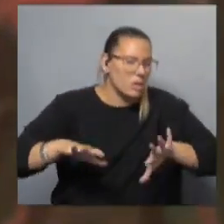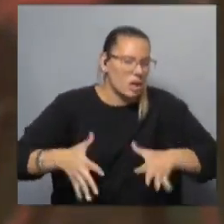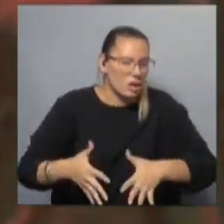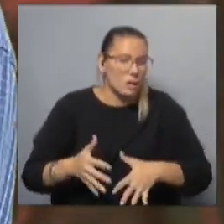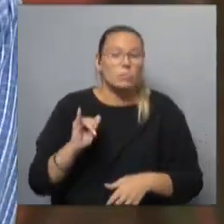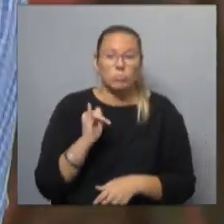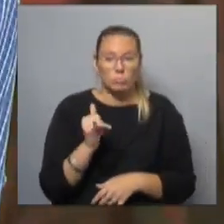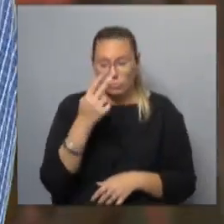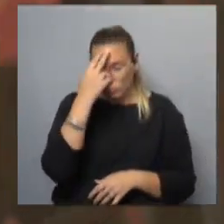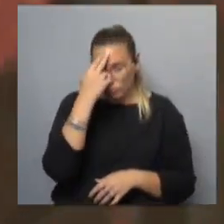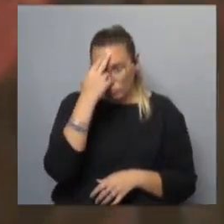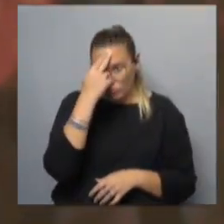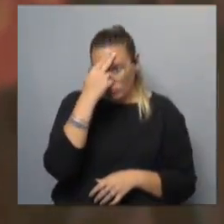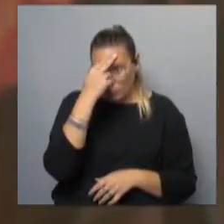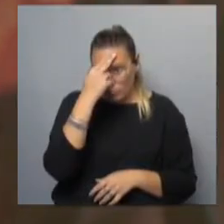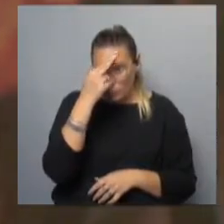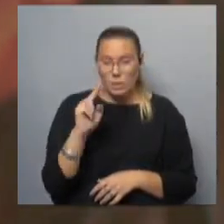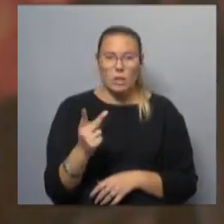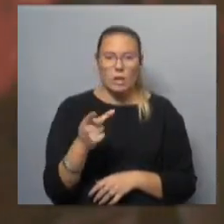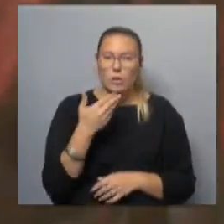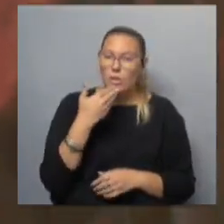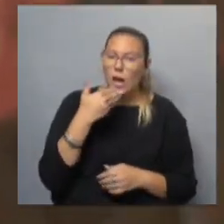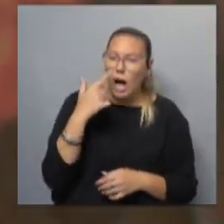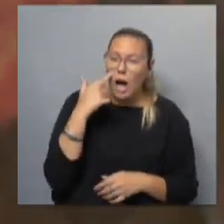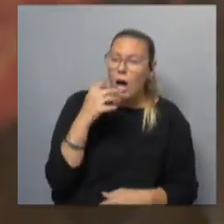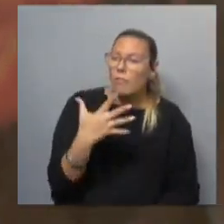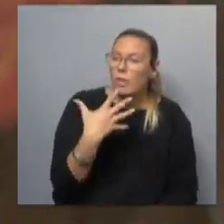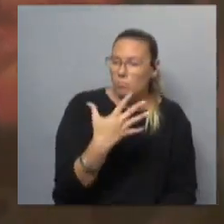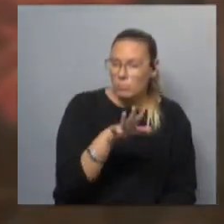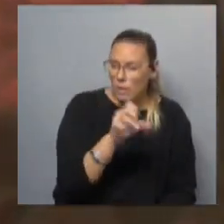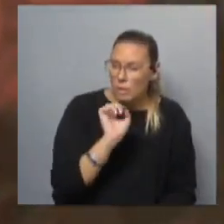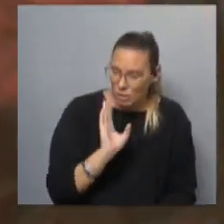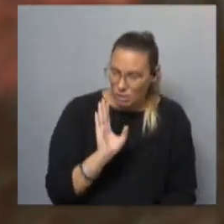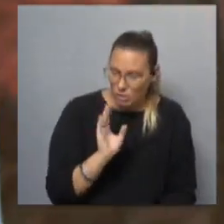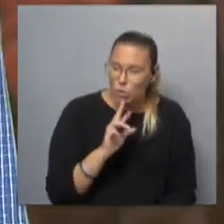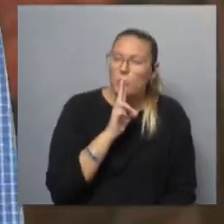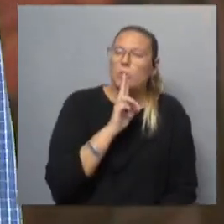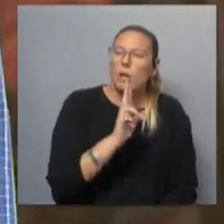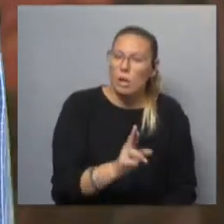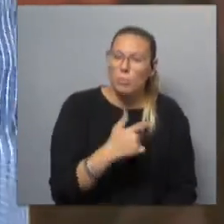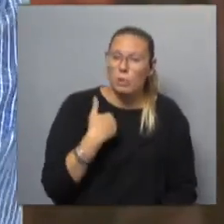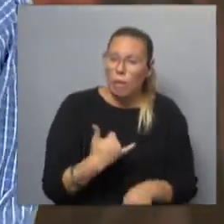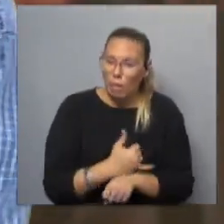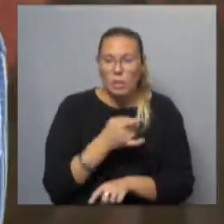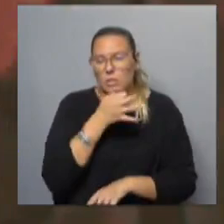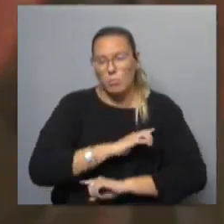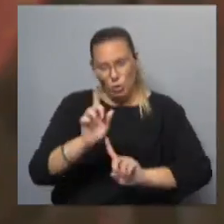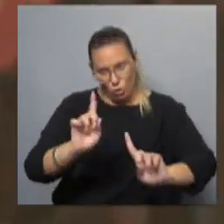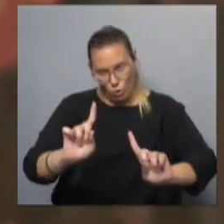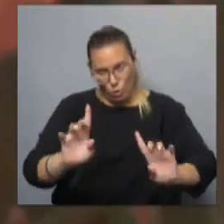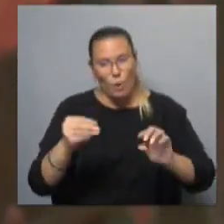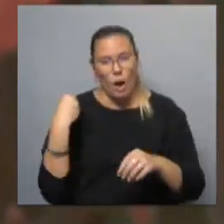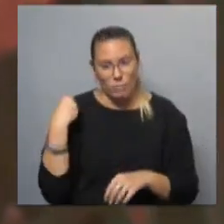las dos cosas hay. ¿Se entendió algo la pregunta? Más o menos. A ver si entendí lo que me quisiera preguntar. Bien. Yo empiezo a contestar. Si ves que en el rey decime no era eso lo que te